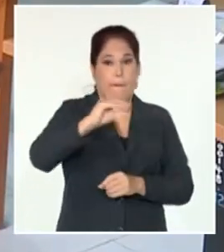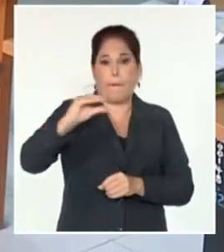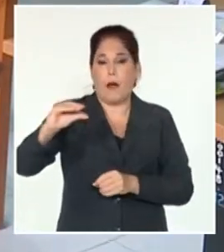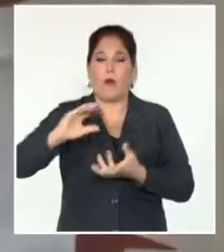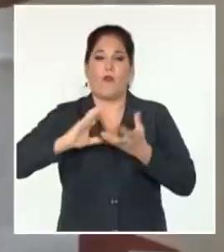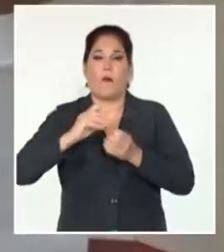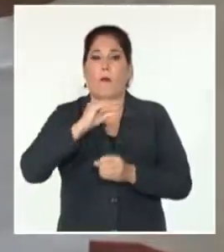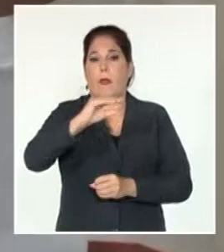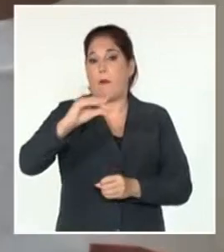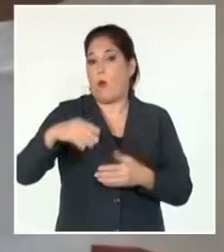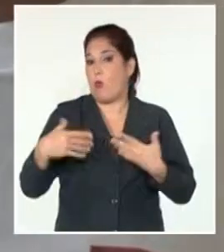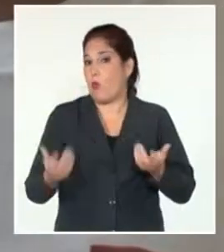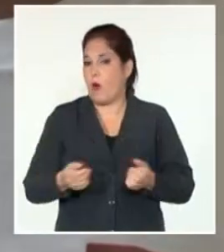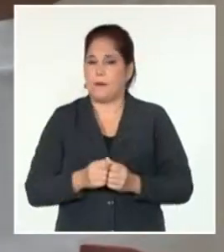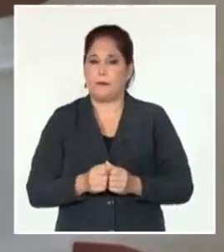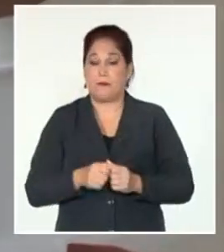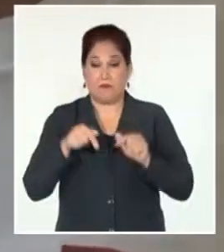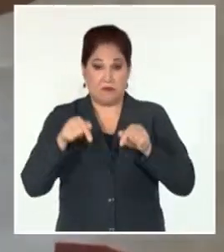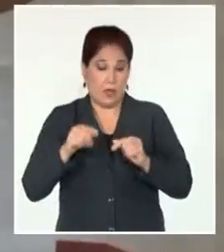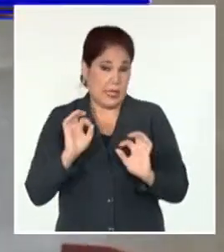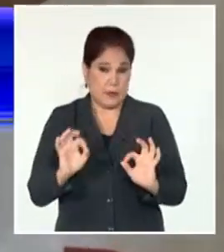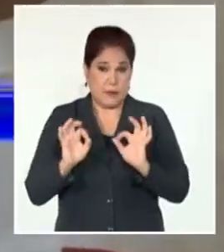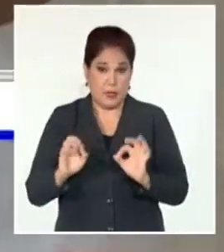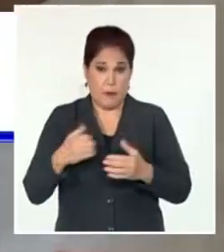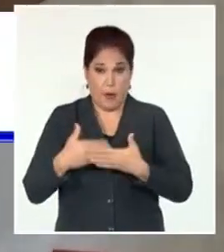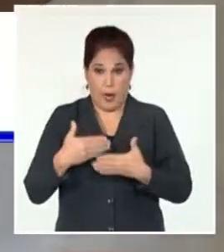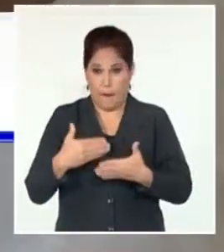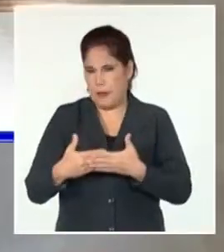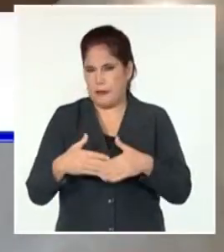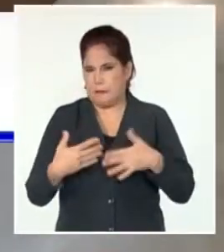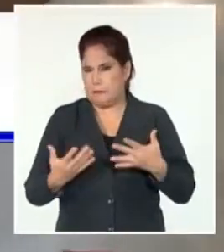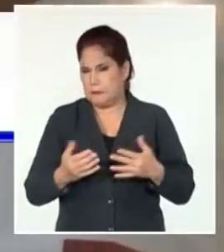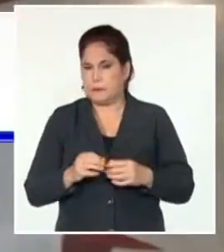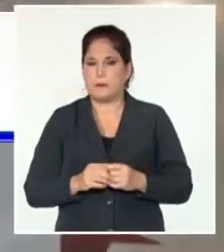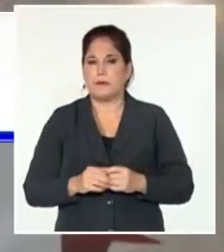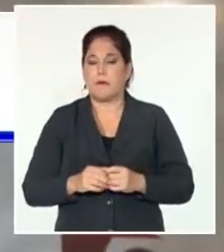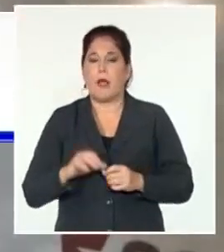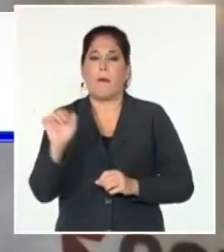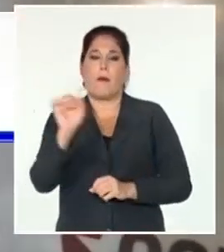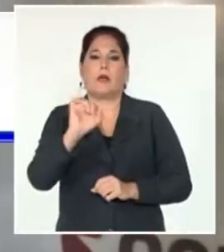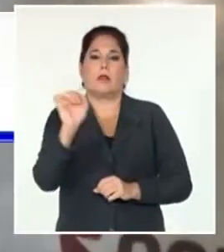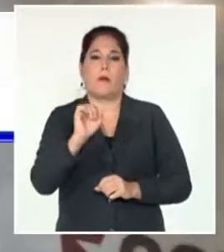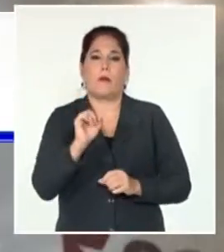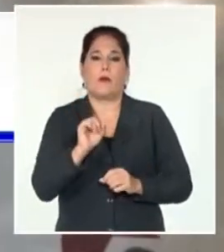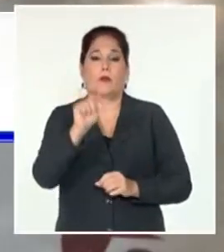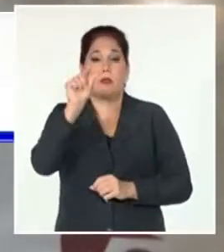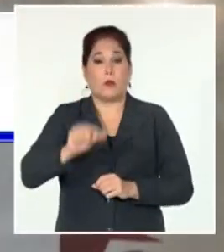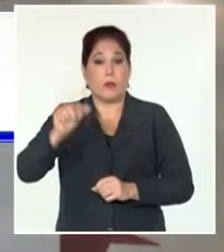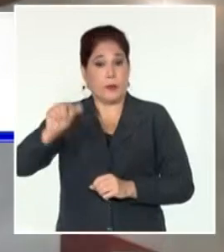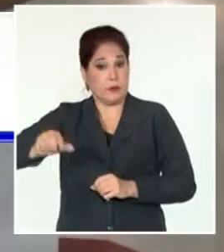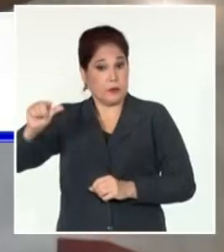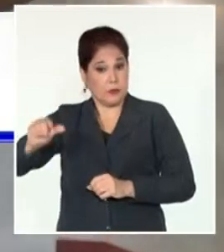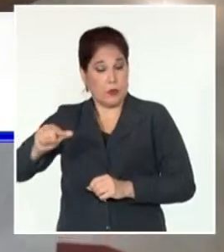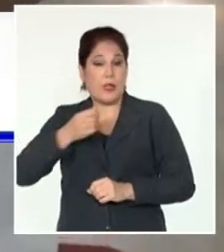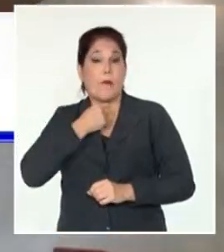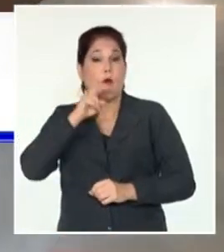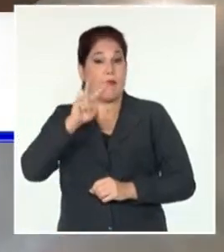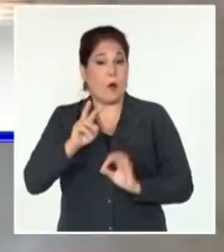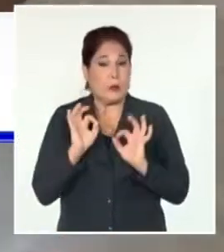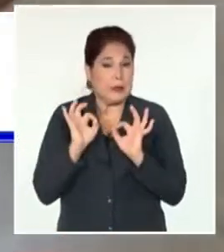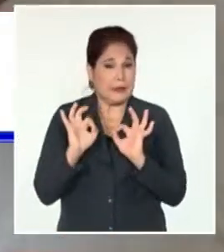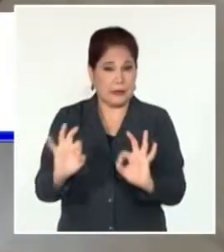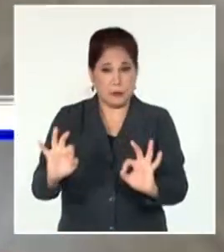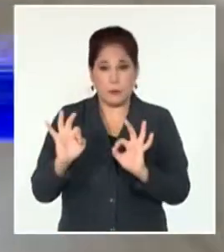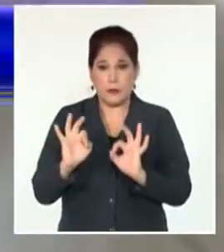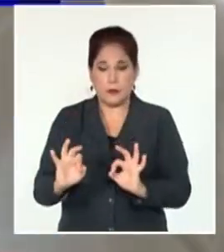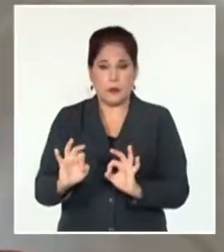de pago. En este caso específico, que es una empresa dedicada a la transportación de carga y pasajeros, estamos evaluando de manera muy específica, aunque